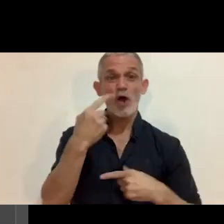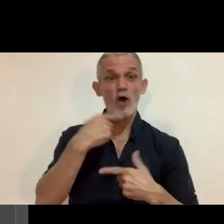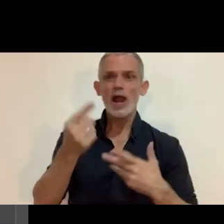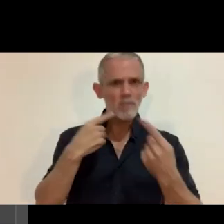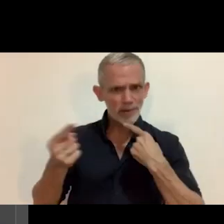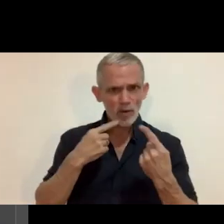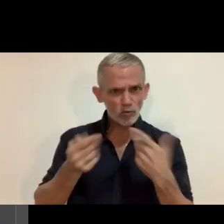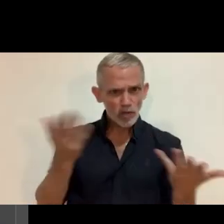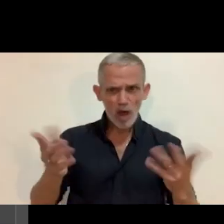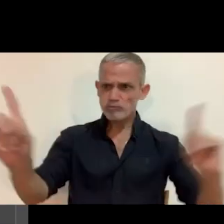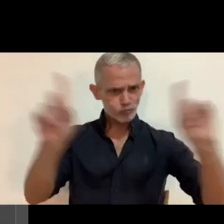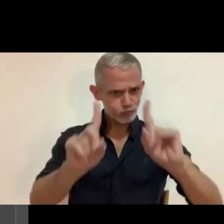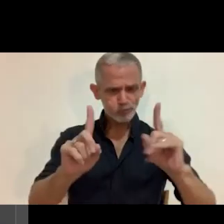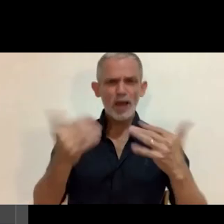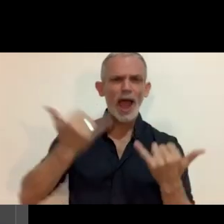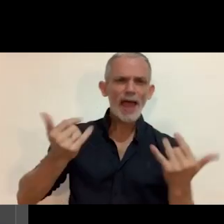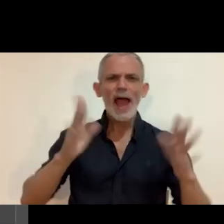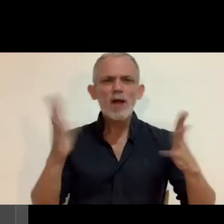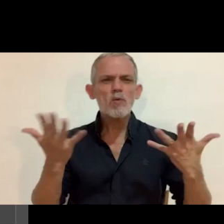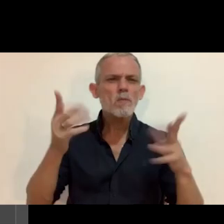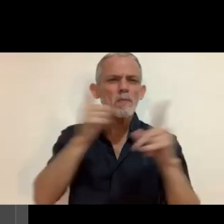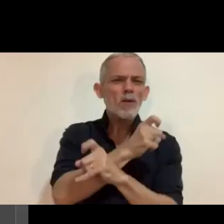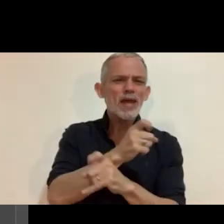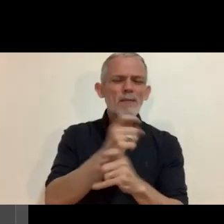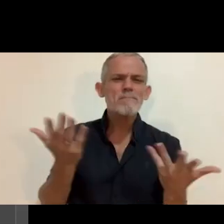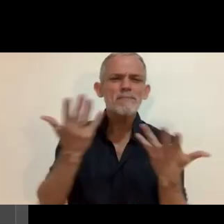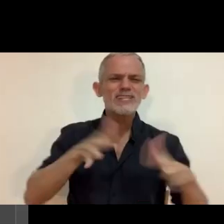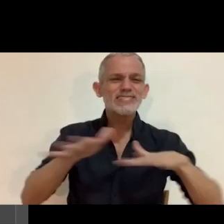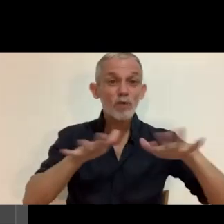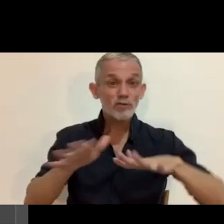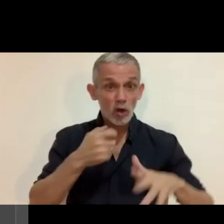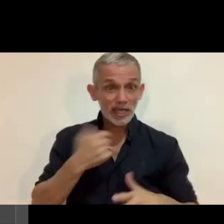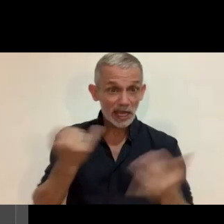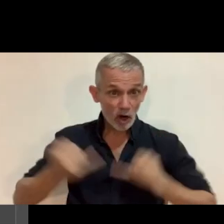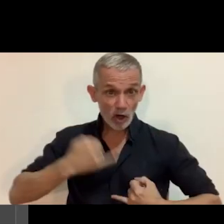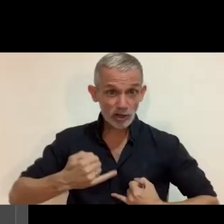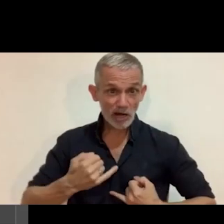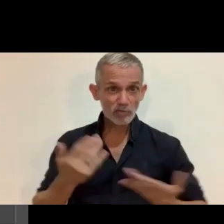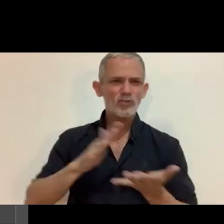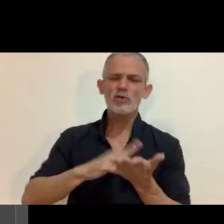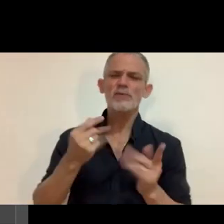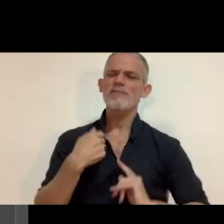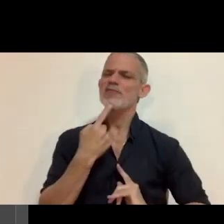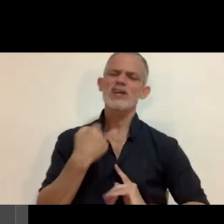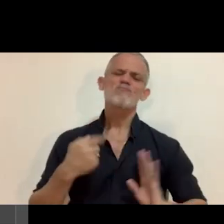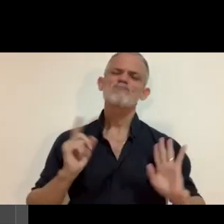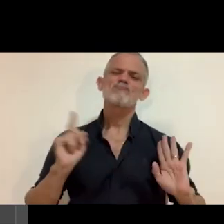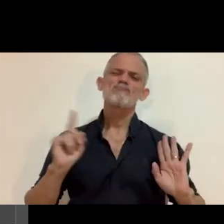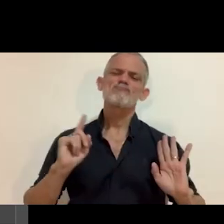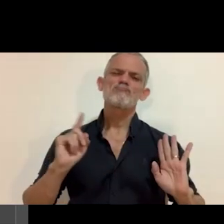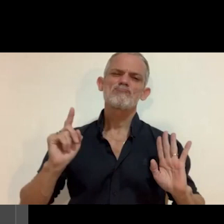partes sobre la existencia de alguna cuestión preliminar que quisieran plantear, respondiendo todas